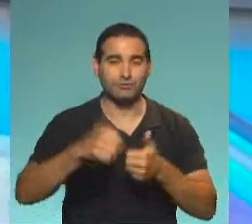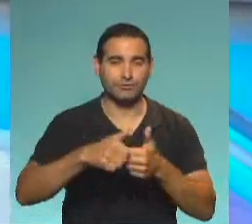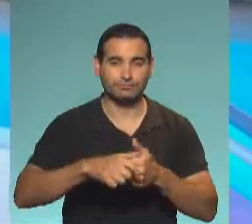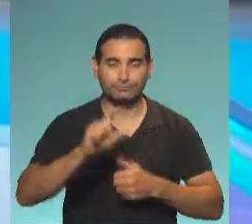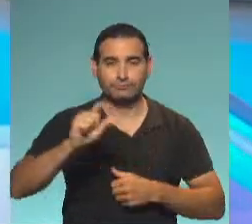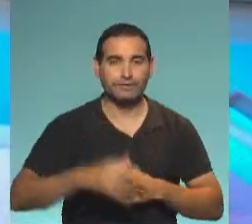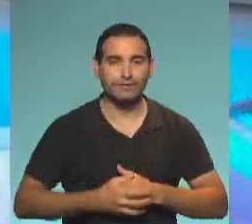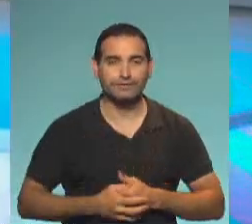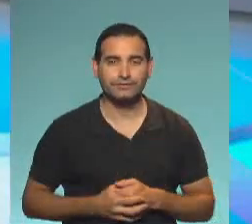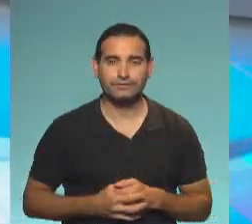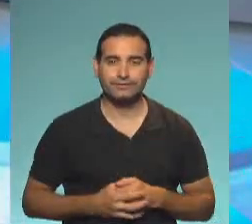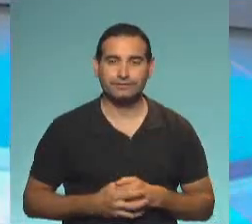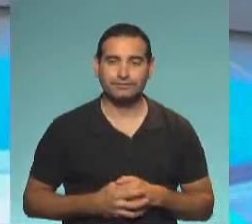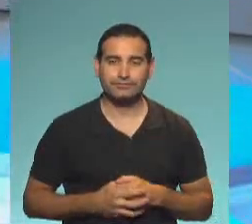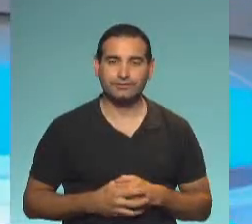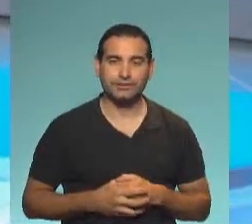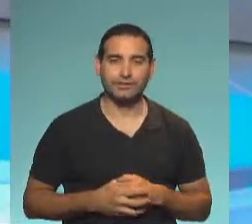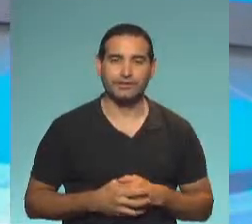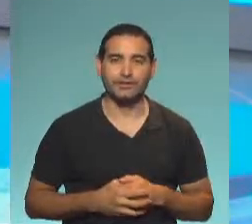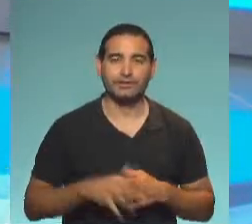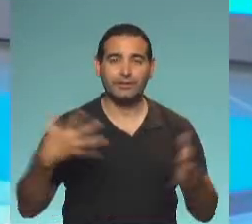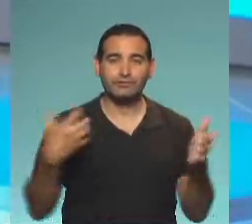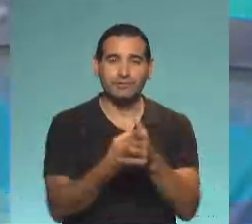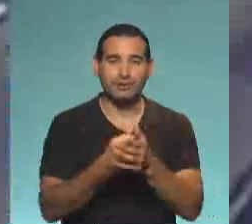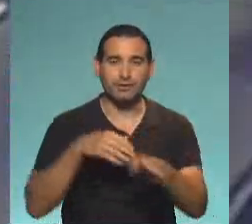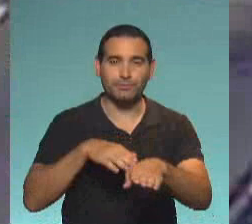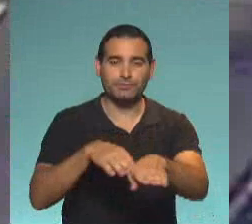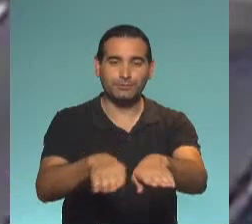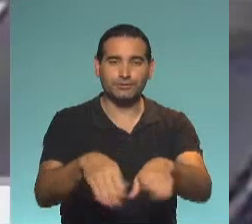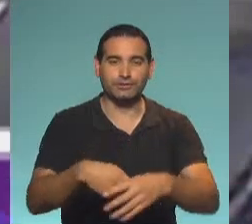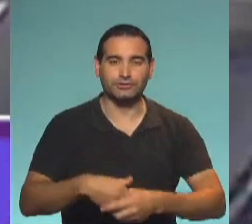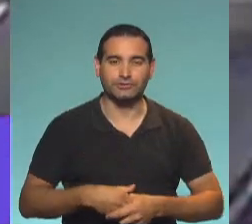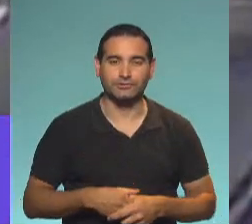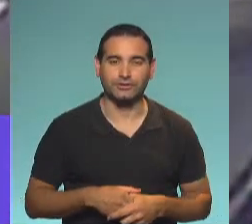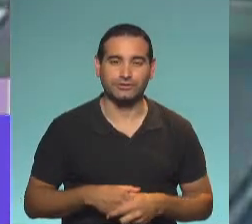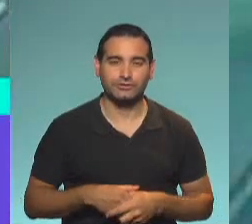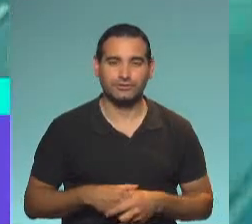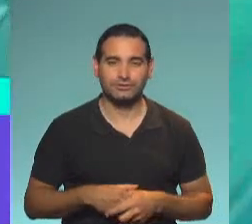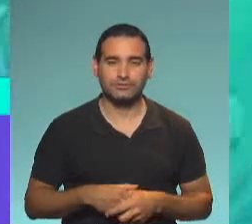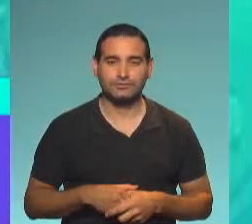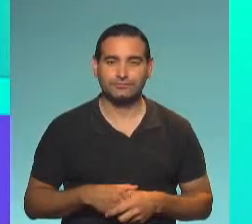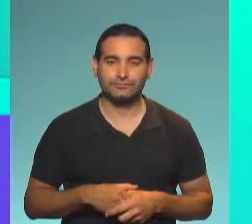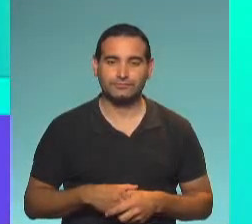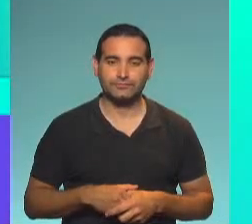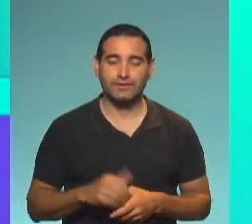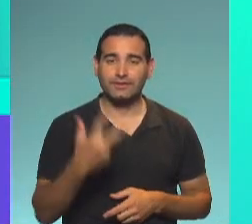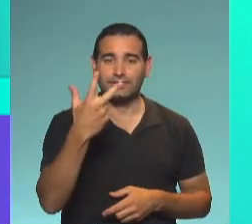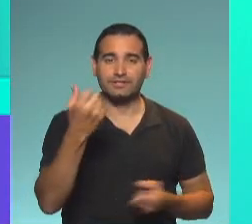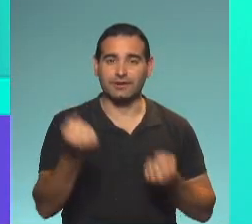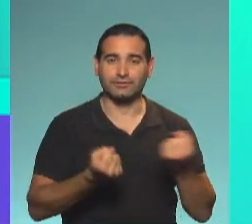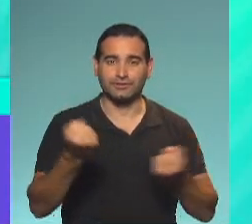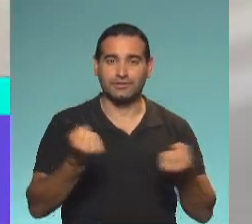Bueno, choque múltiple en esta zona de la ciudad de Buenos Aires, concretamente allí Figueroa Alcarta y Pampa, tres